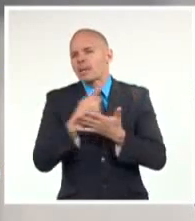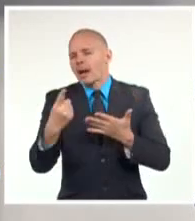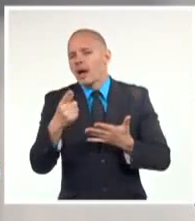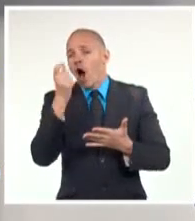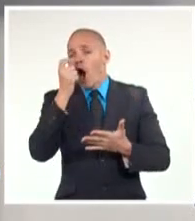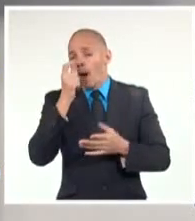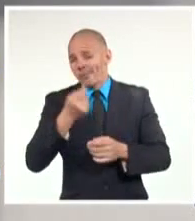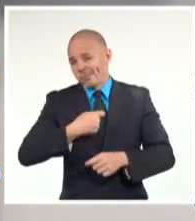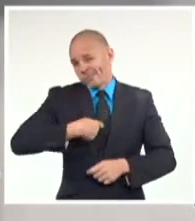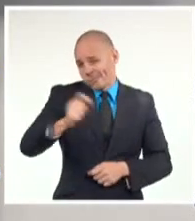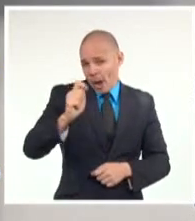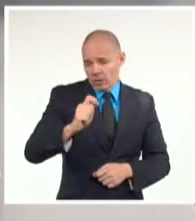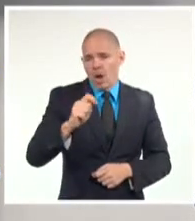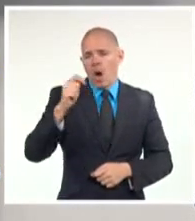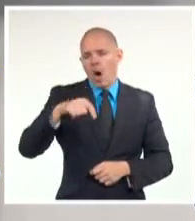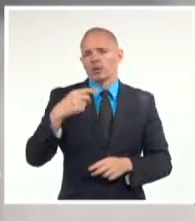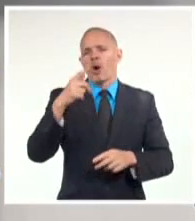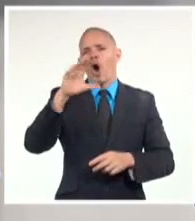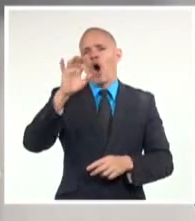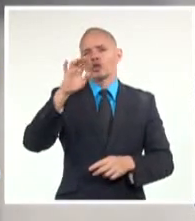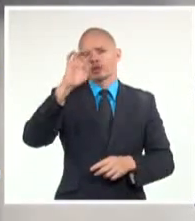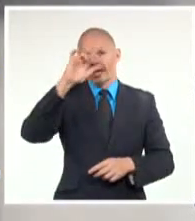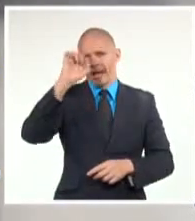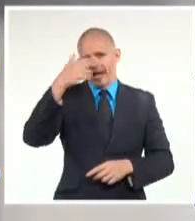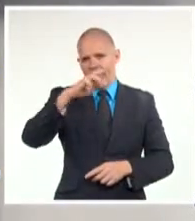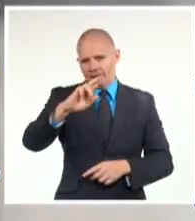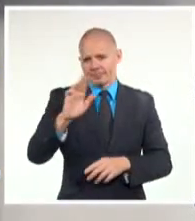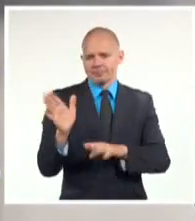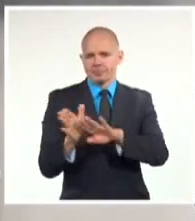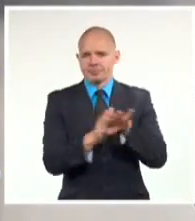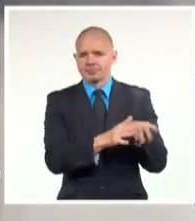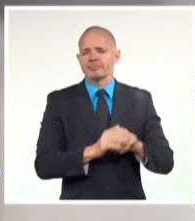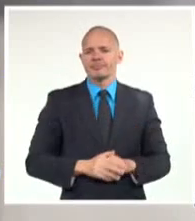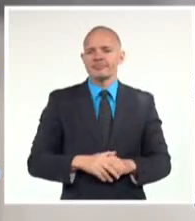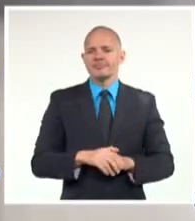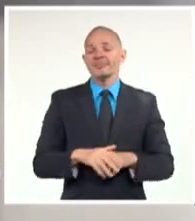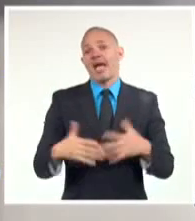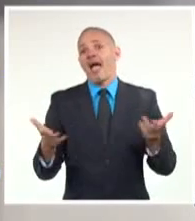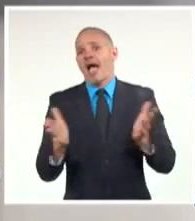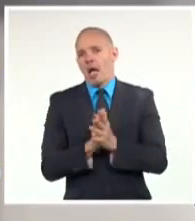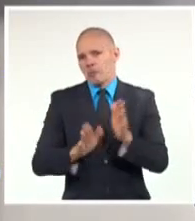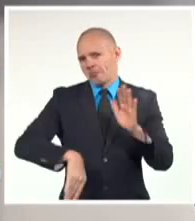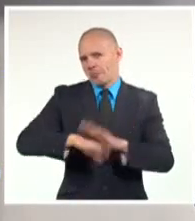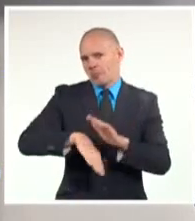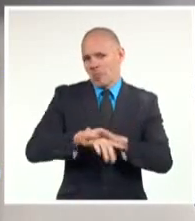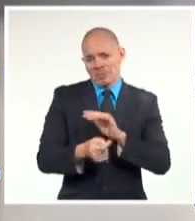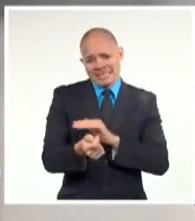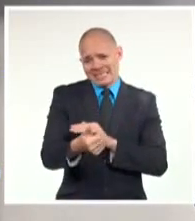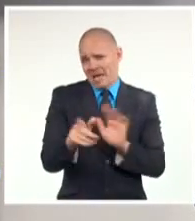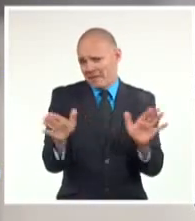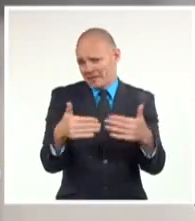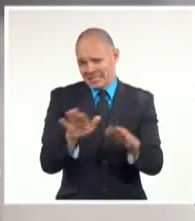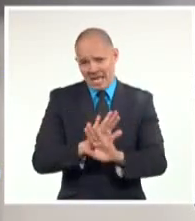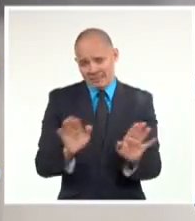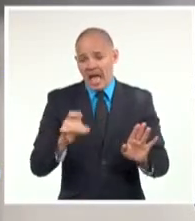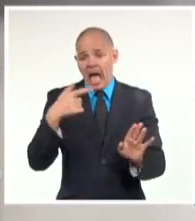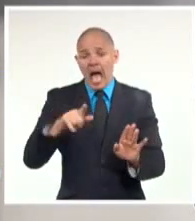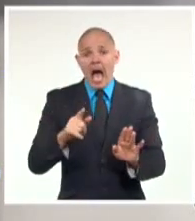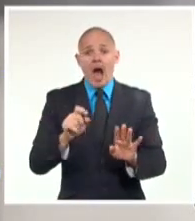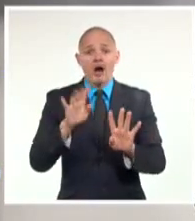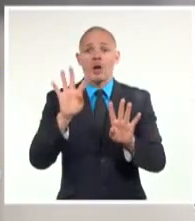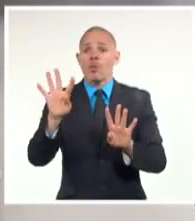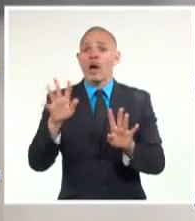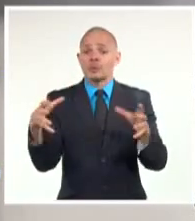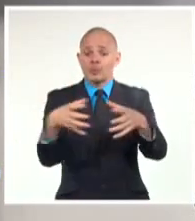bateador y Elder Nodal como lanzador. Y la fiesta de Qatar 2022 se acerca al final. Solo 4 equipos se mantienen en competencia